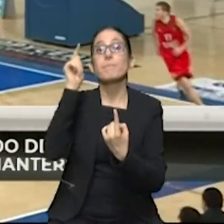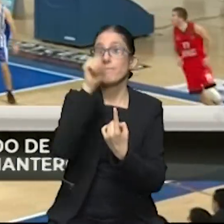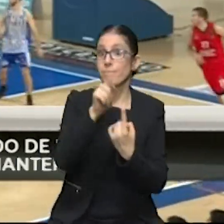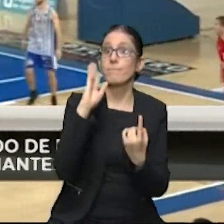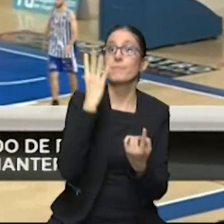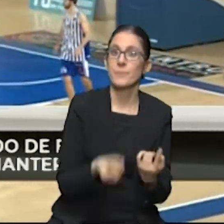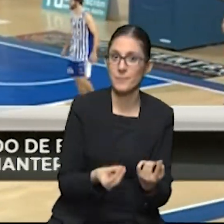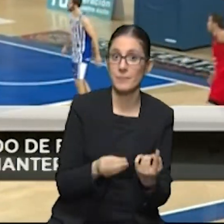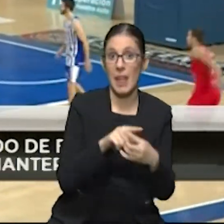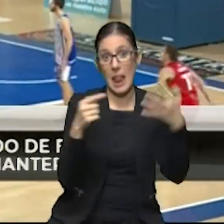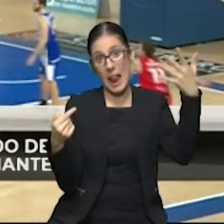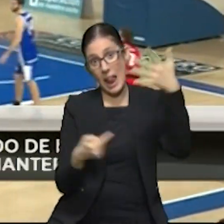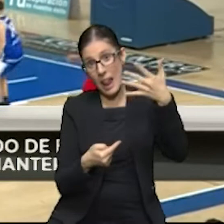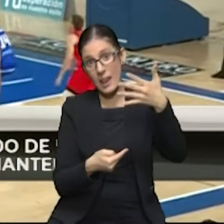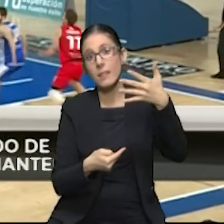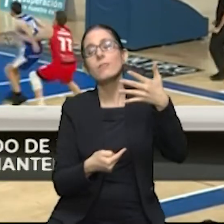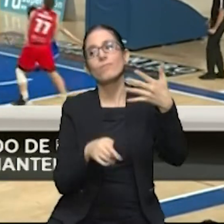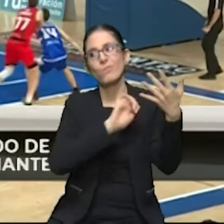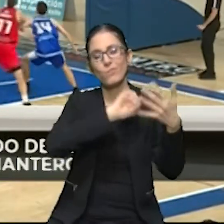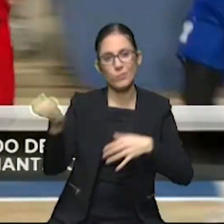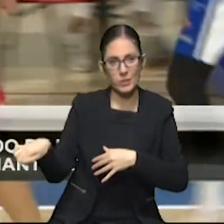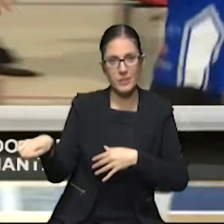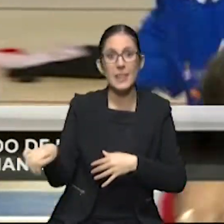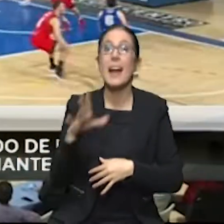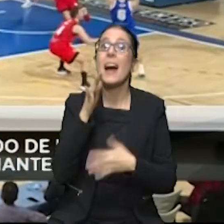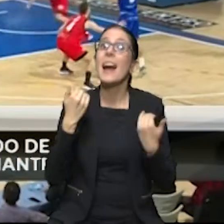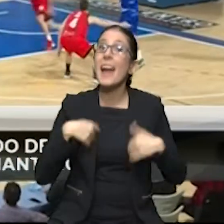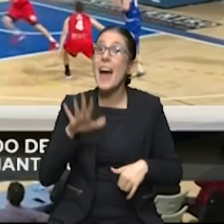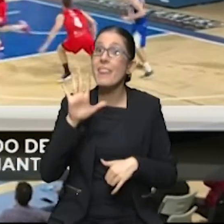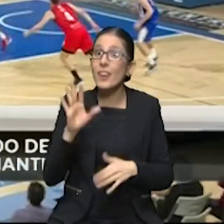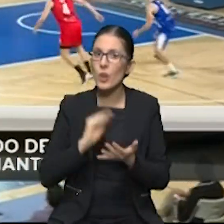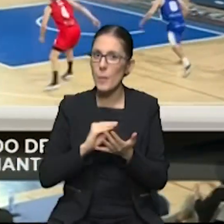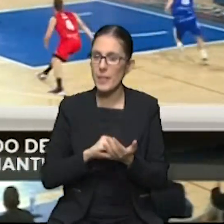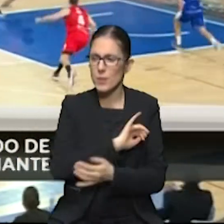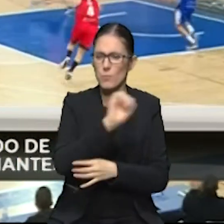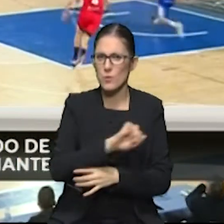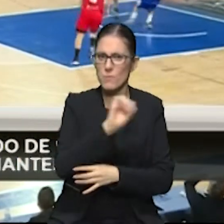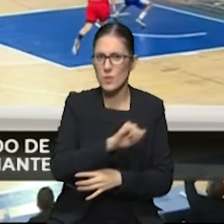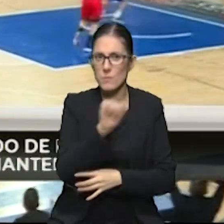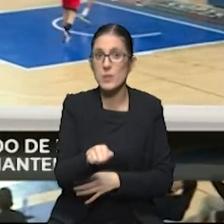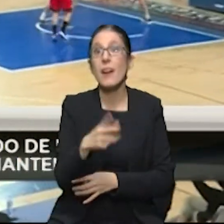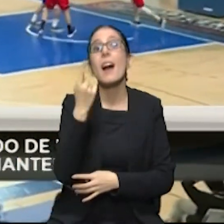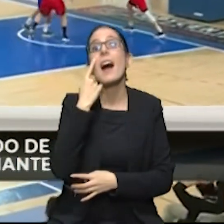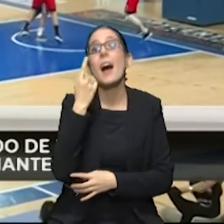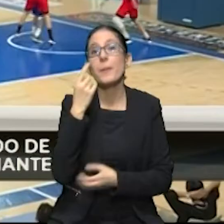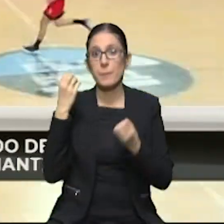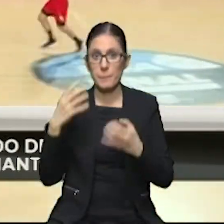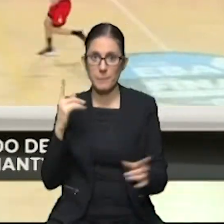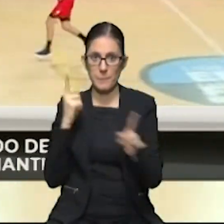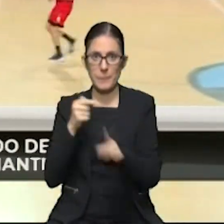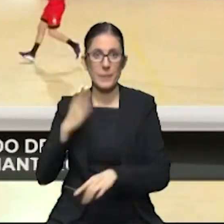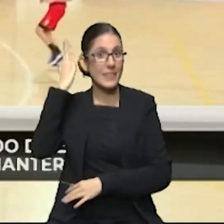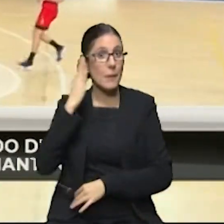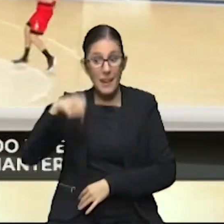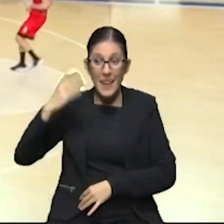colistas ganaron por 99-84. Ahora tras cinco victorias consecutivas el Ponferrada visita a Rosadía por delante de un Básquet Navarra que necesita el